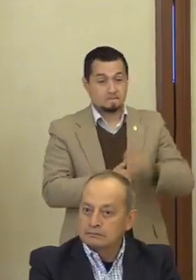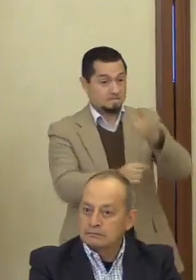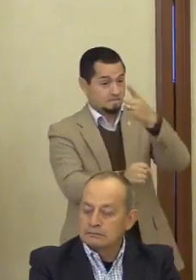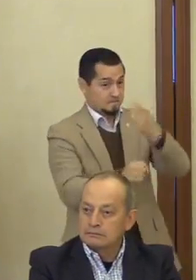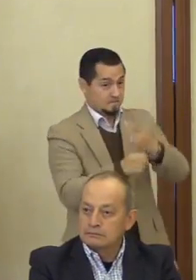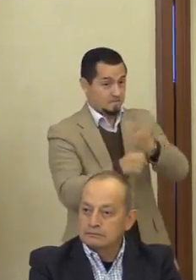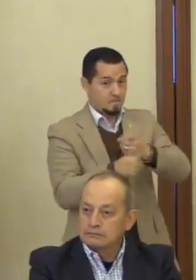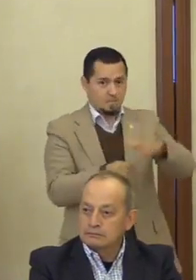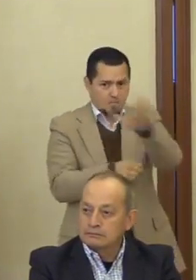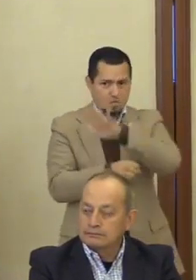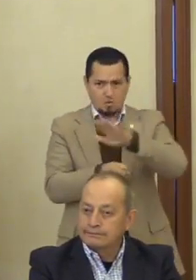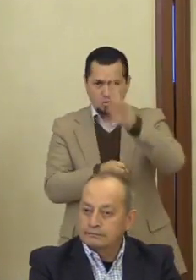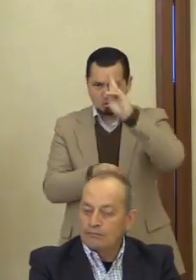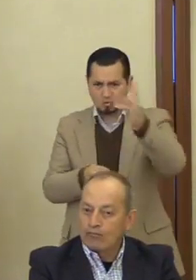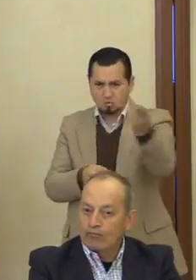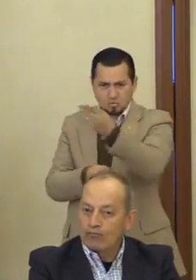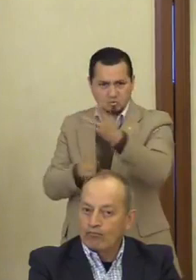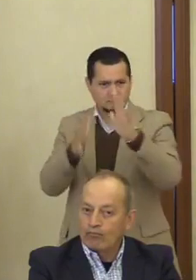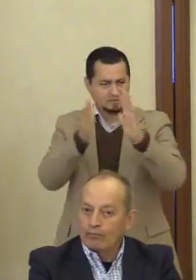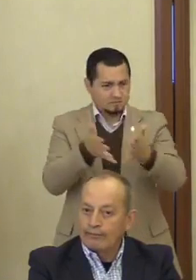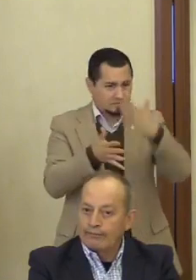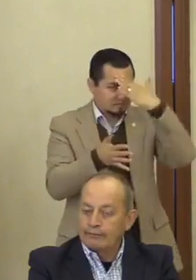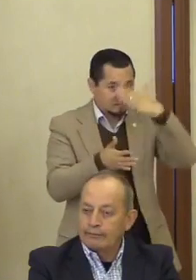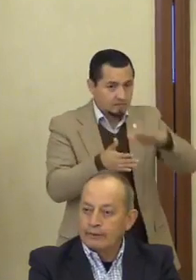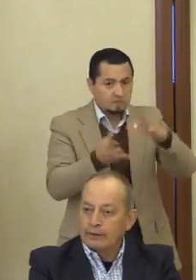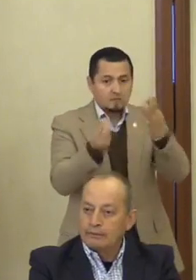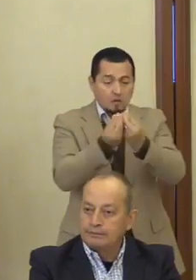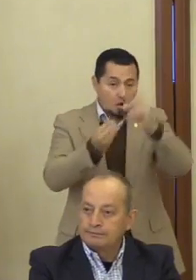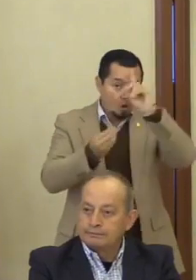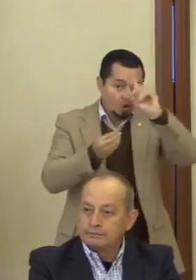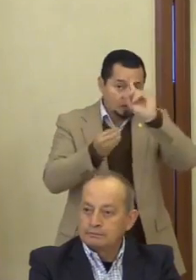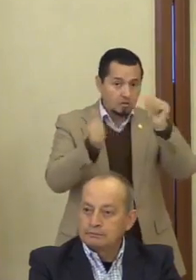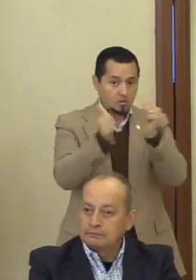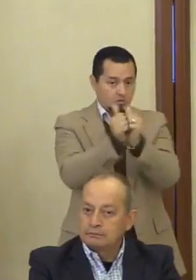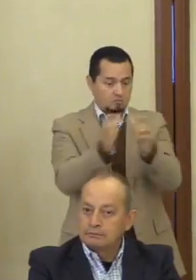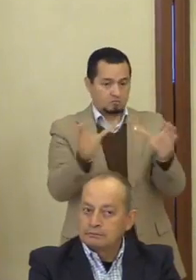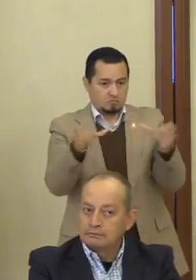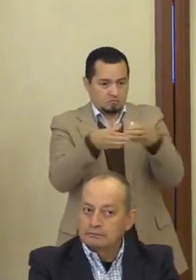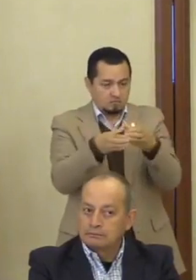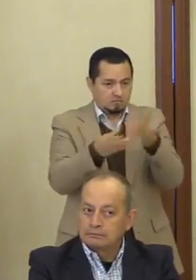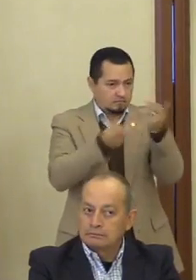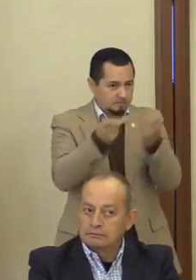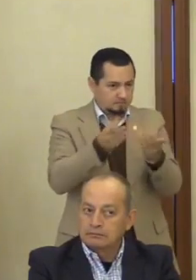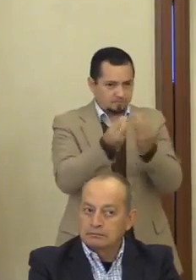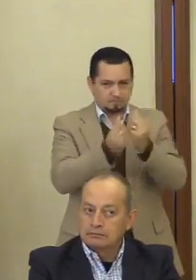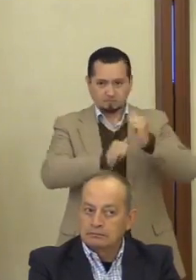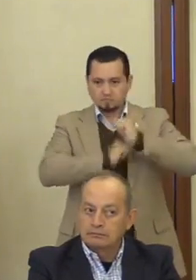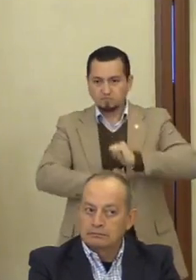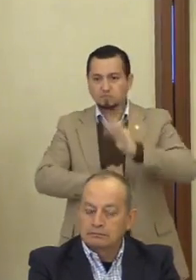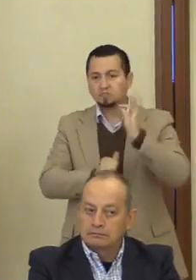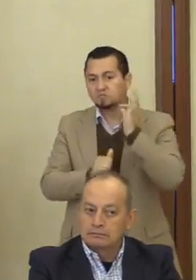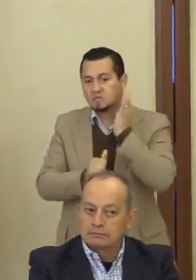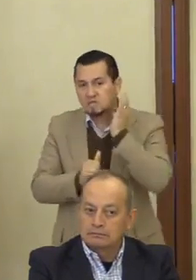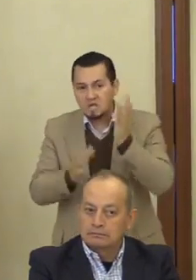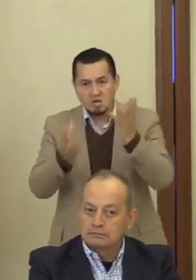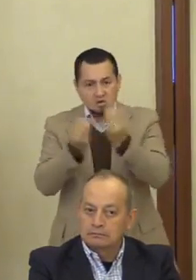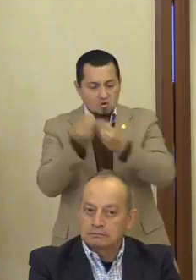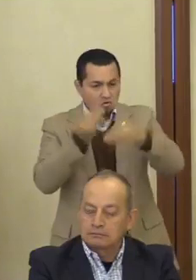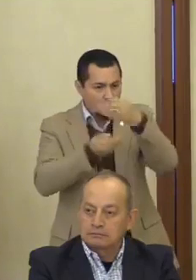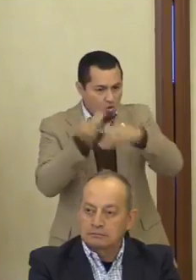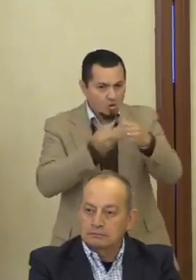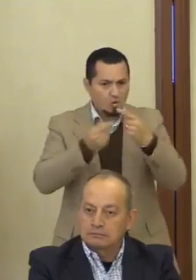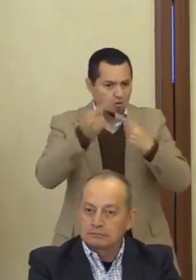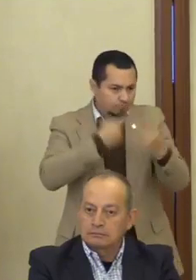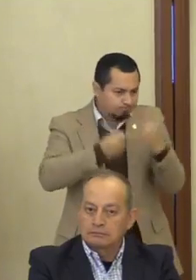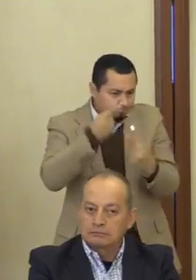como todos ustedes saben, instalamos el Consejo Estatal de Seguridad y su comisión ejecutiva. Ahí, en las reuniones del